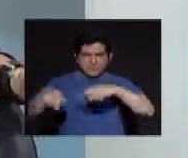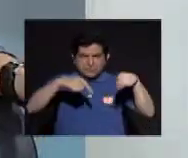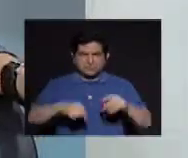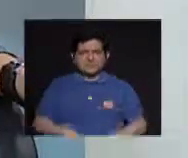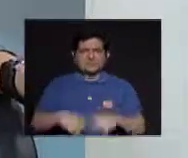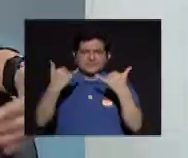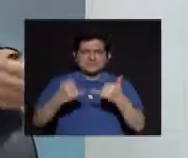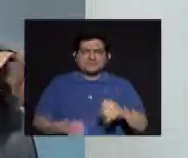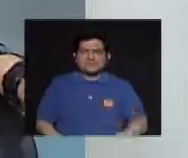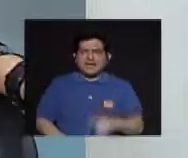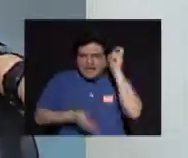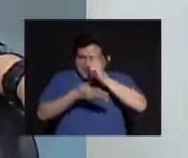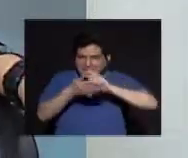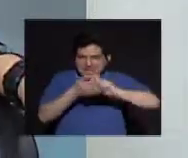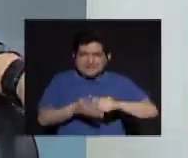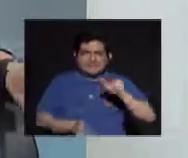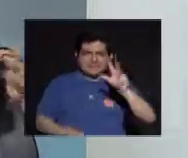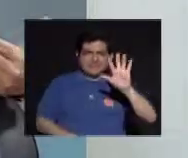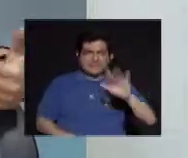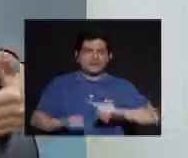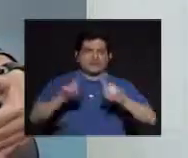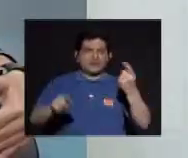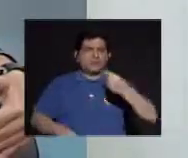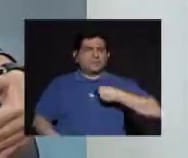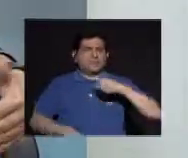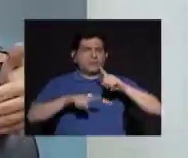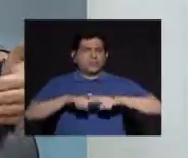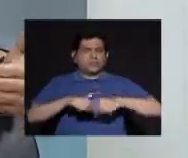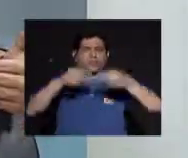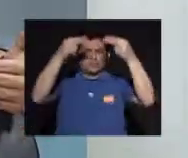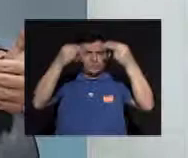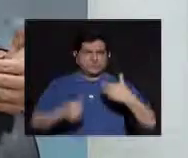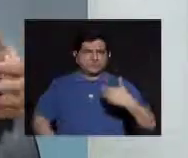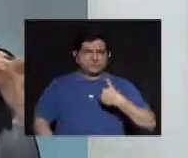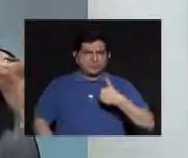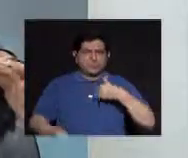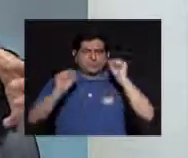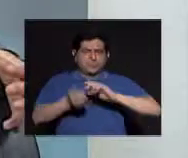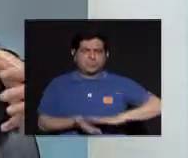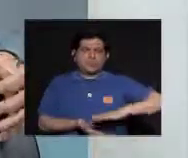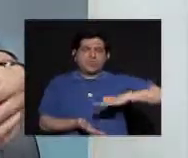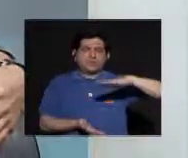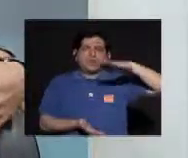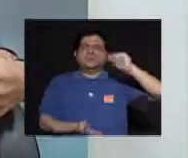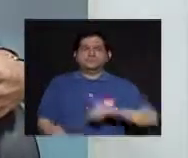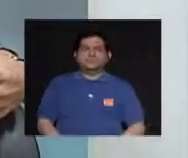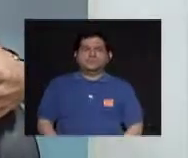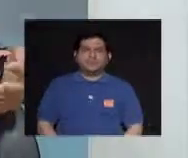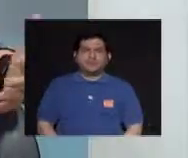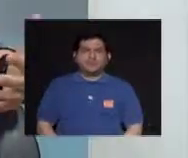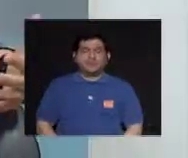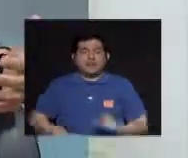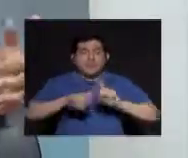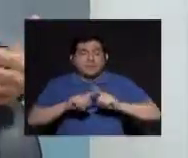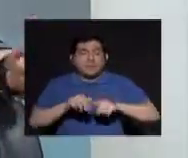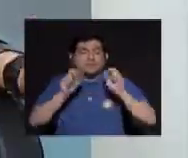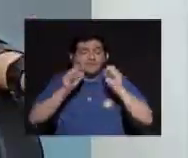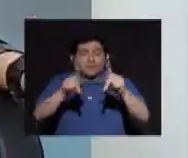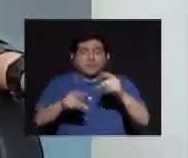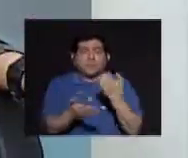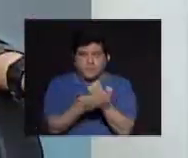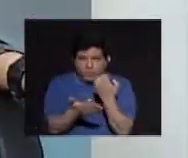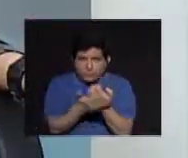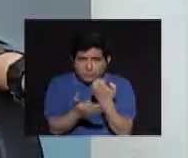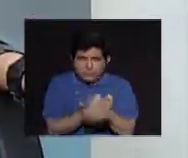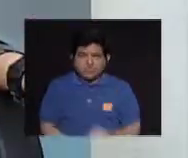La tesis ya se podía grabar en 35, pero dependía de uno. Digamos, si el presupuesto que uno tenía podía aumentar según